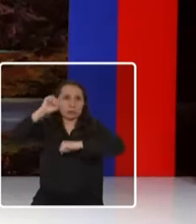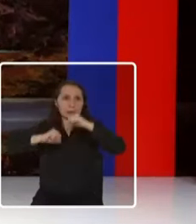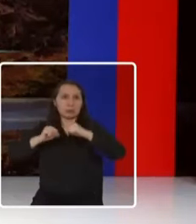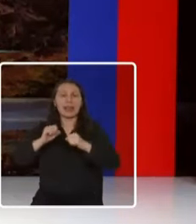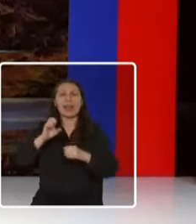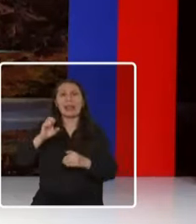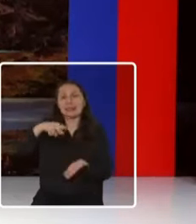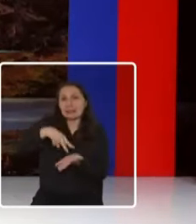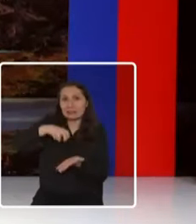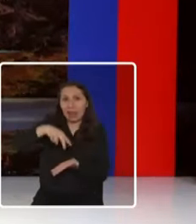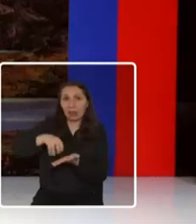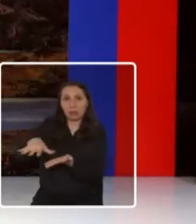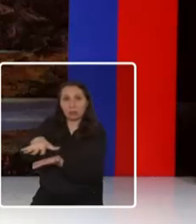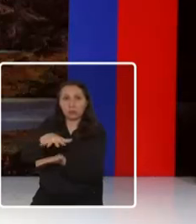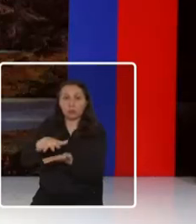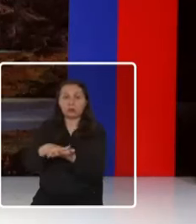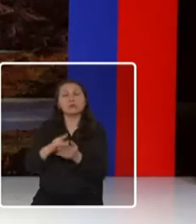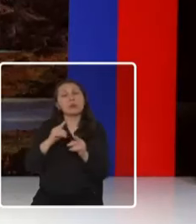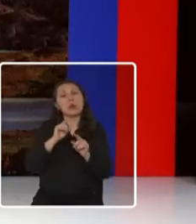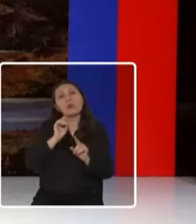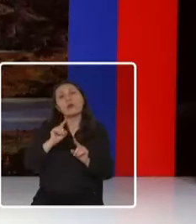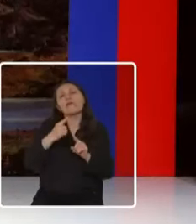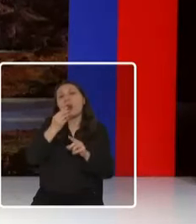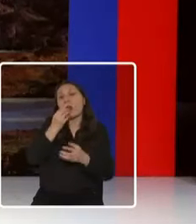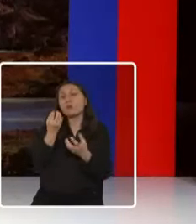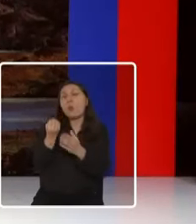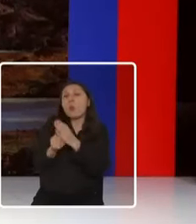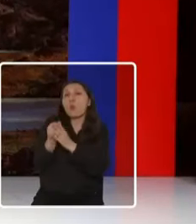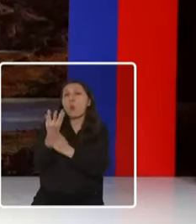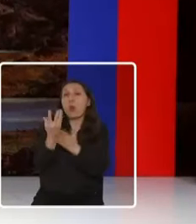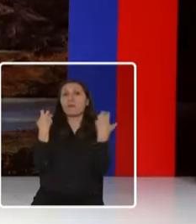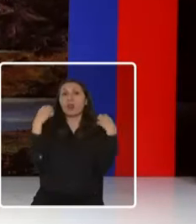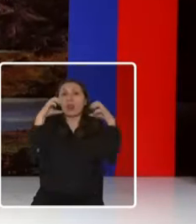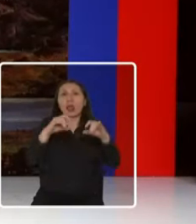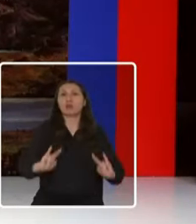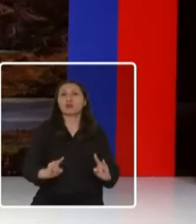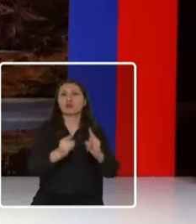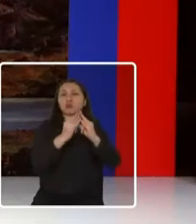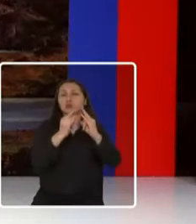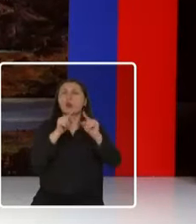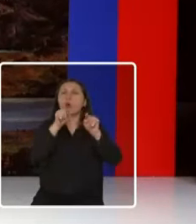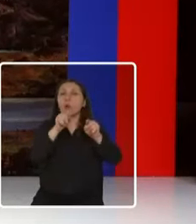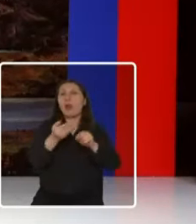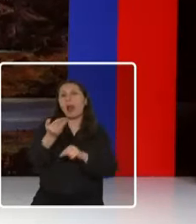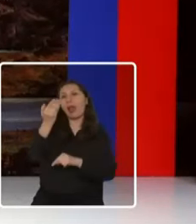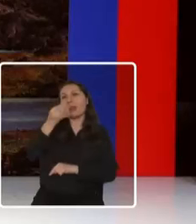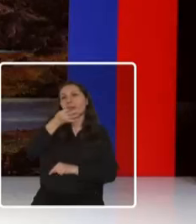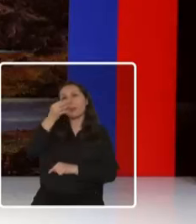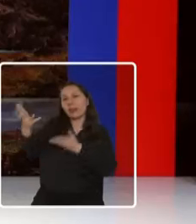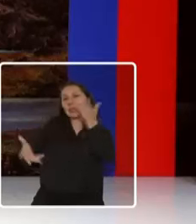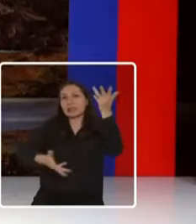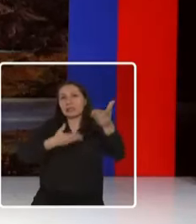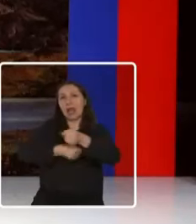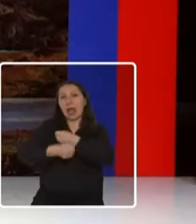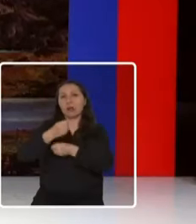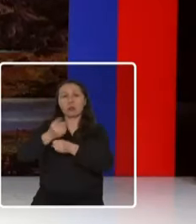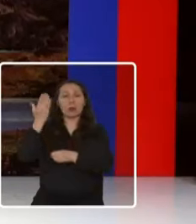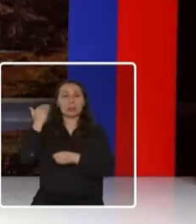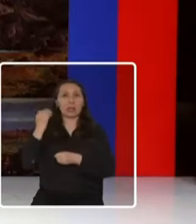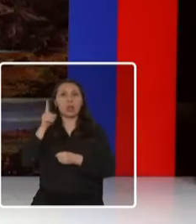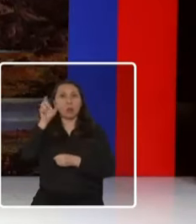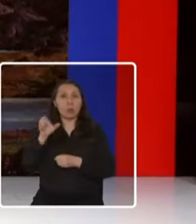del Salto? Y lo otro, si se va a nombrar algún delegado para la reconstrucción, como en su momento se hizo con los incendios del año